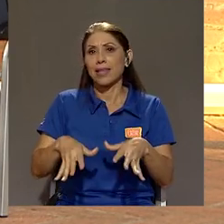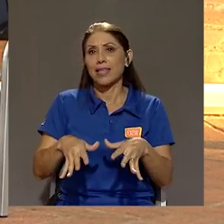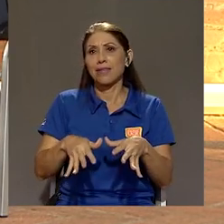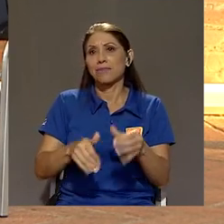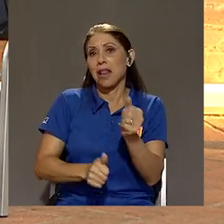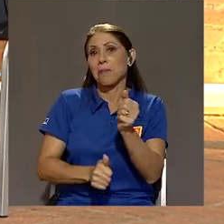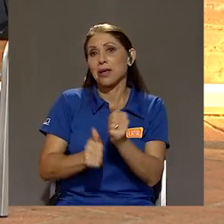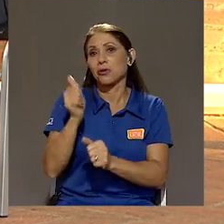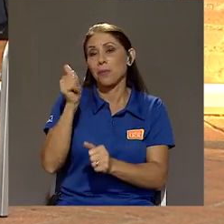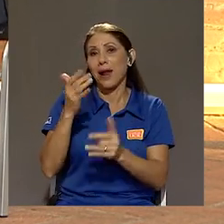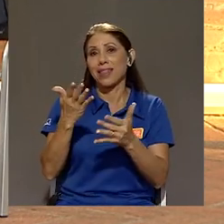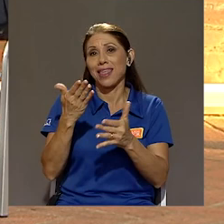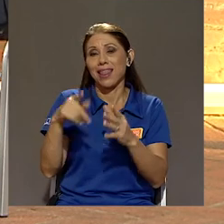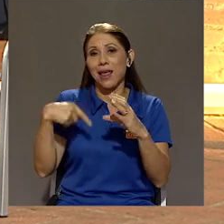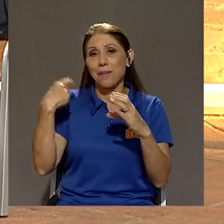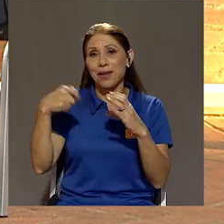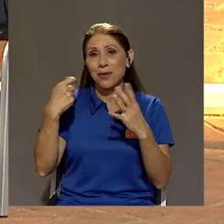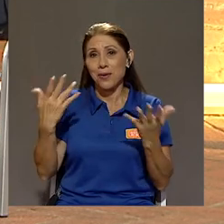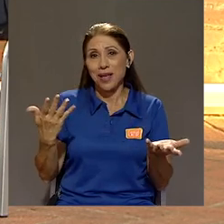parte de la película.